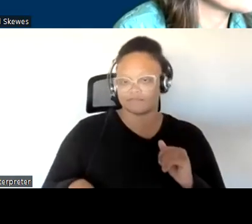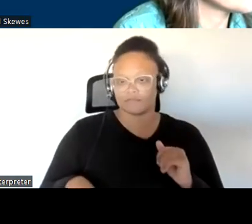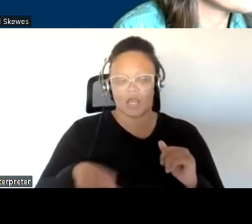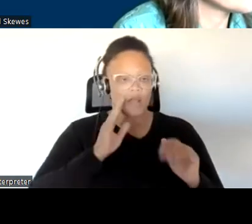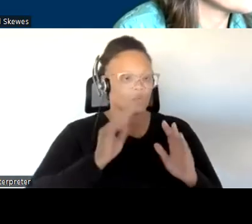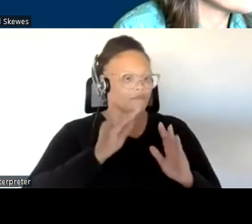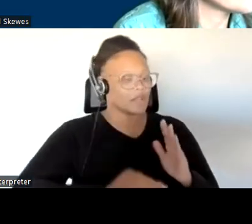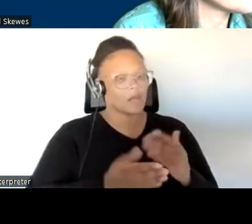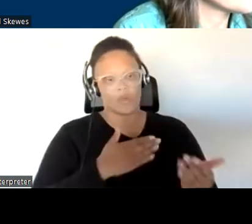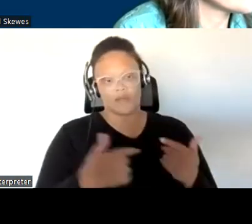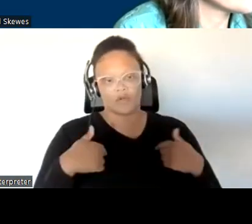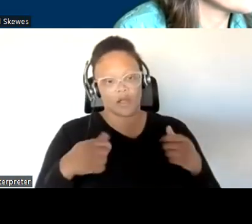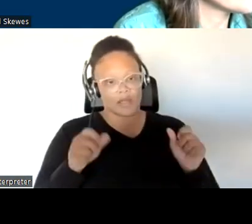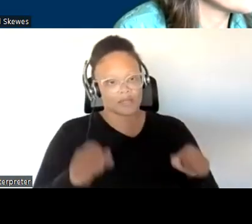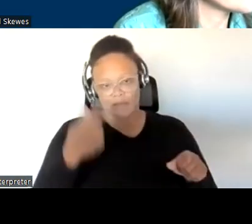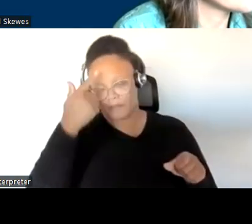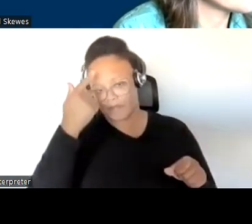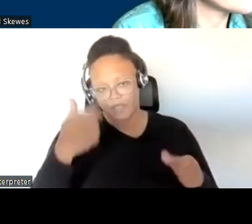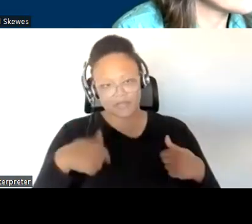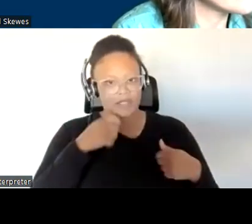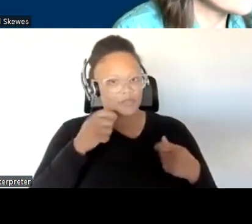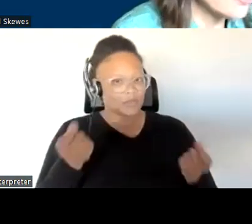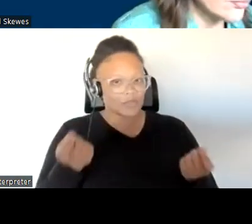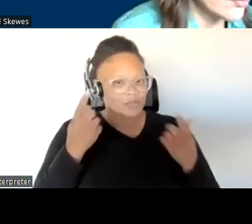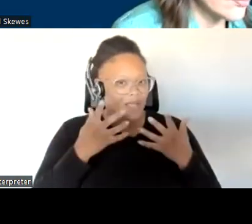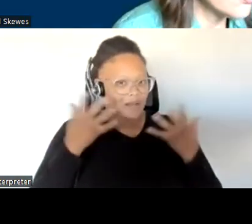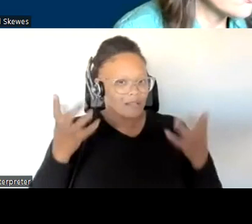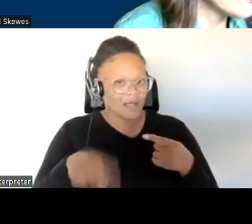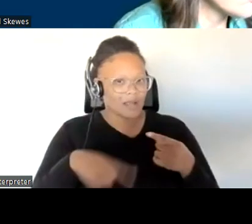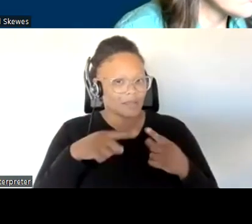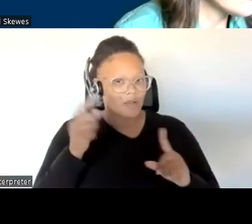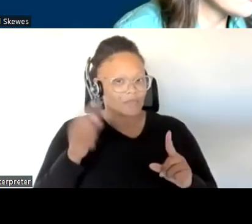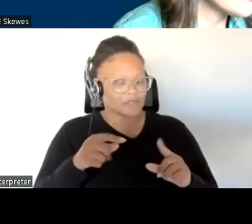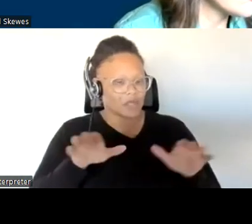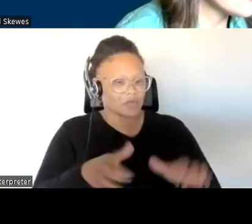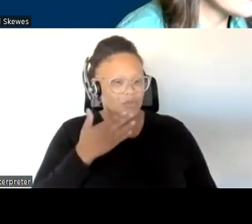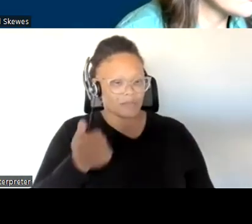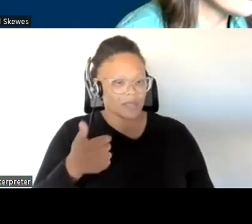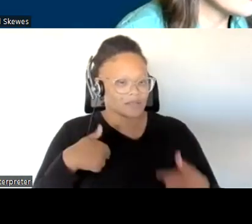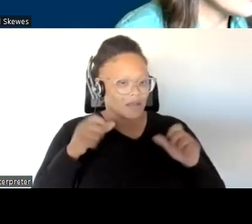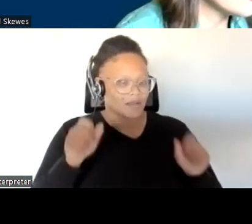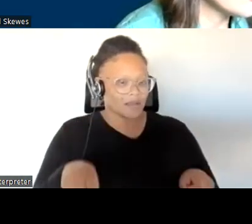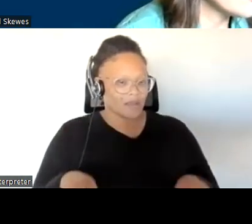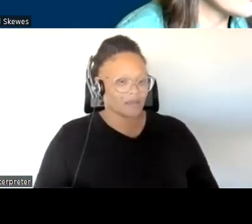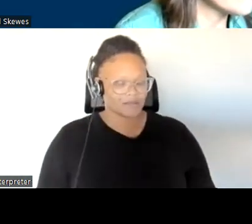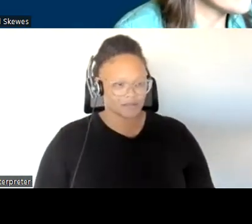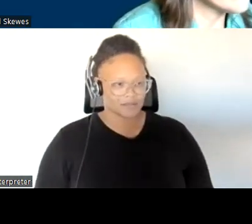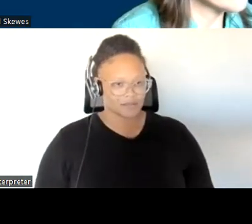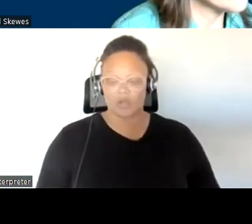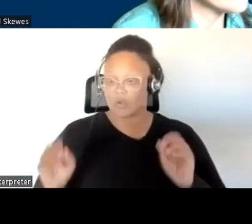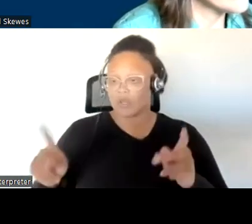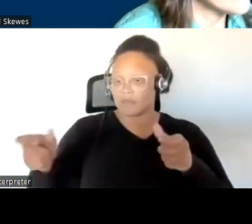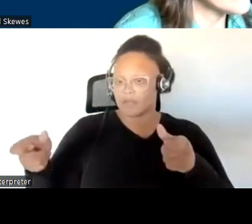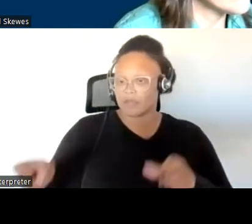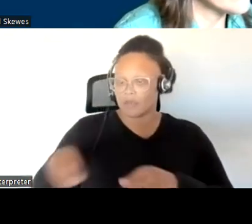sé mucho de estas cosas, ¿verdad? Pero voy a tratarlo. Ok, Ok. aquí le vamos Y a si poner en el chat. y si a un caso calificara, como para cuándo